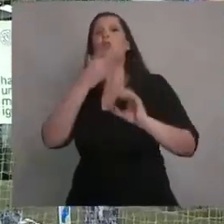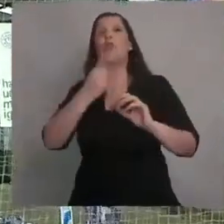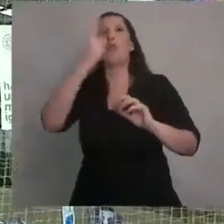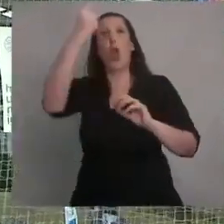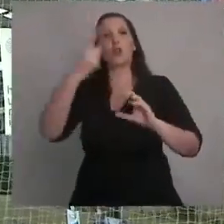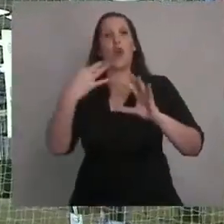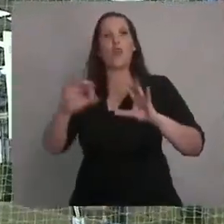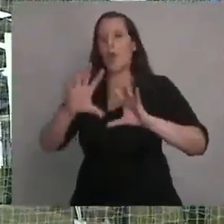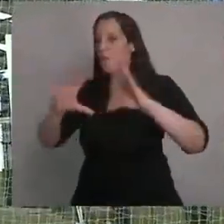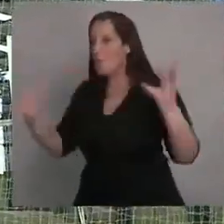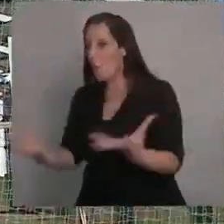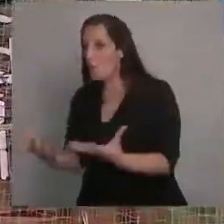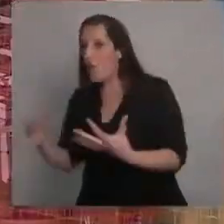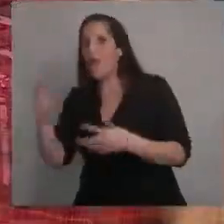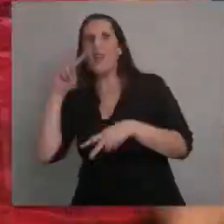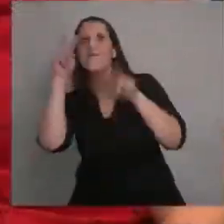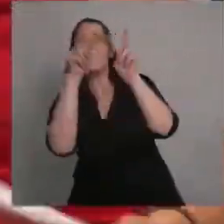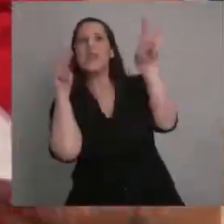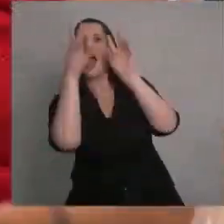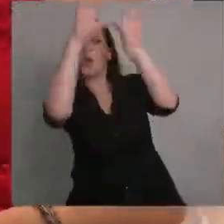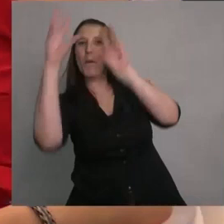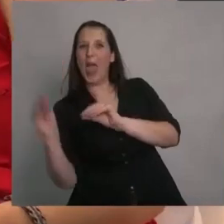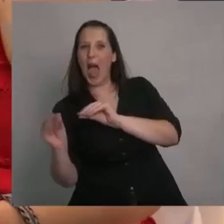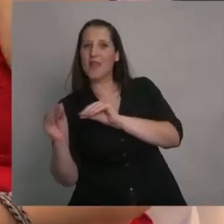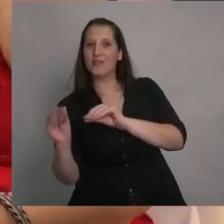Dios no somos nosotras.